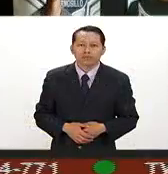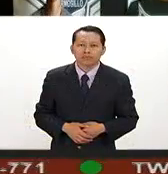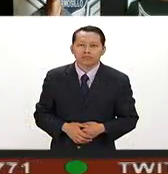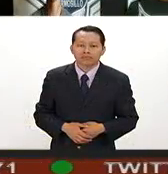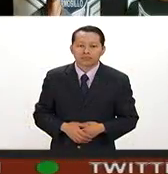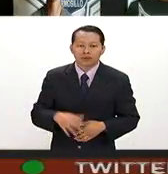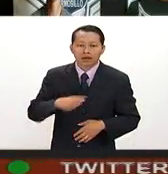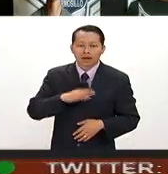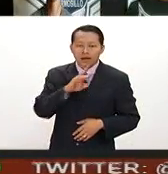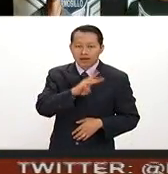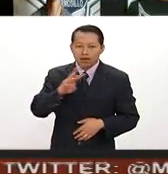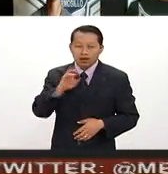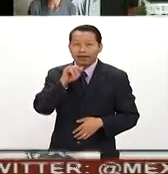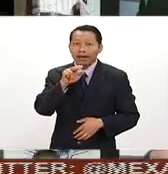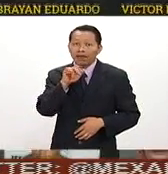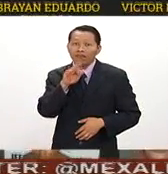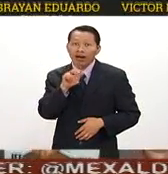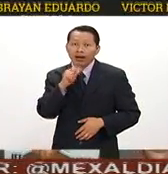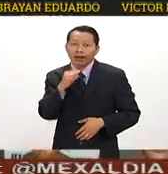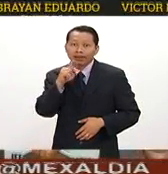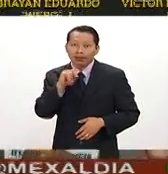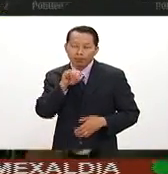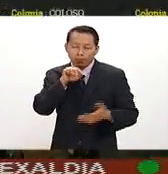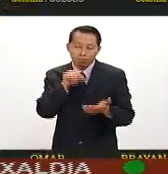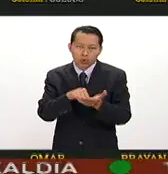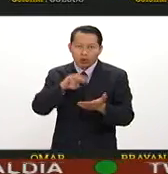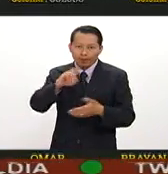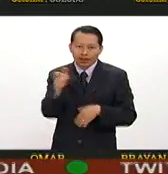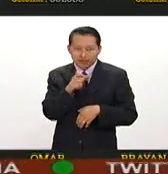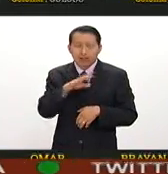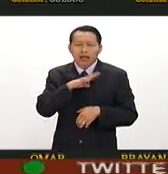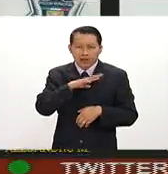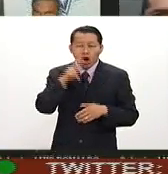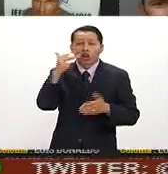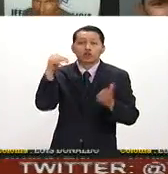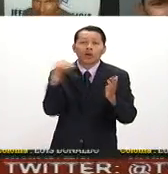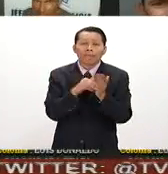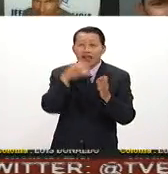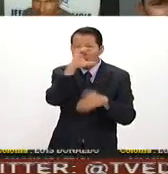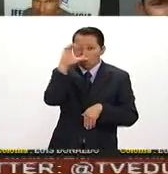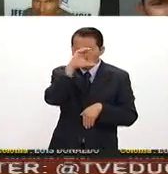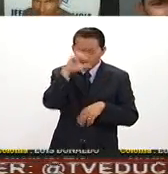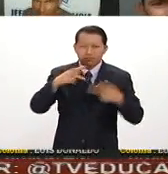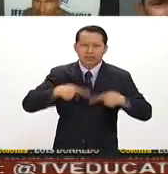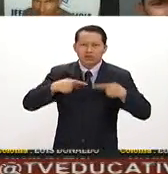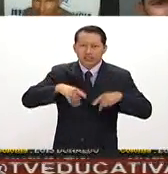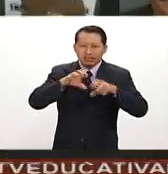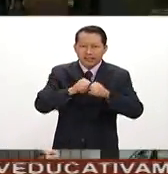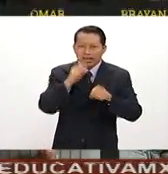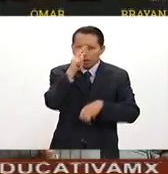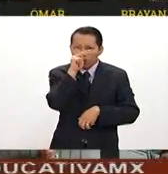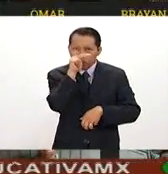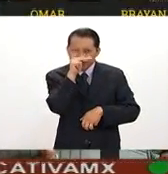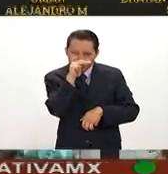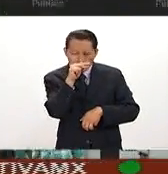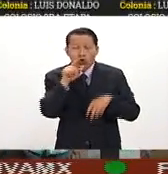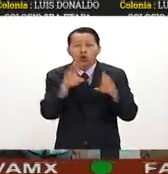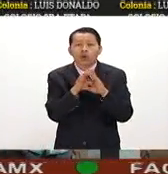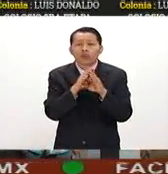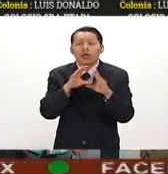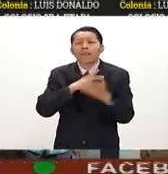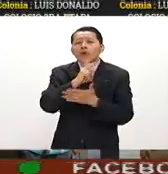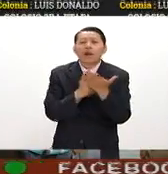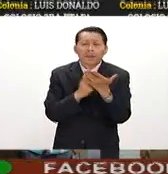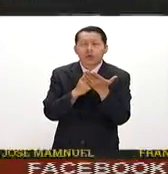El portal infraganti.mx exhibió más de 8,000 fotografías de personas que fueron detenidas en Hermosillo, Sonora, en el marco del